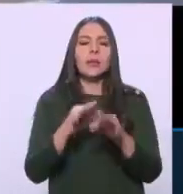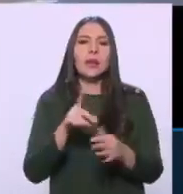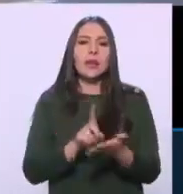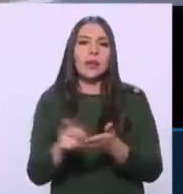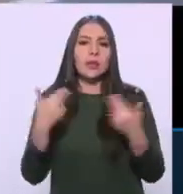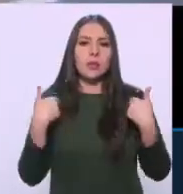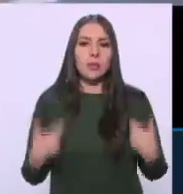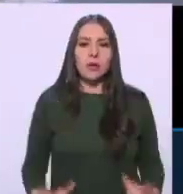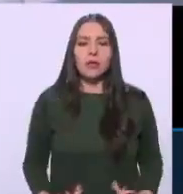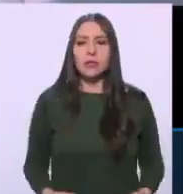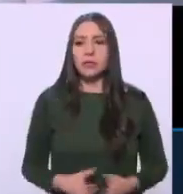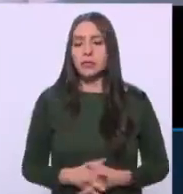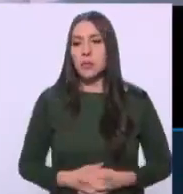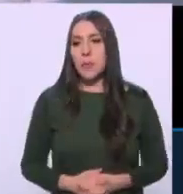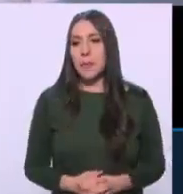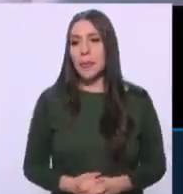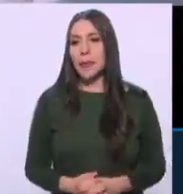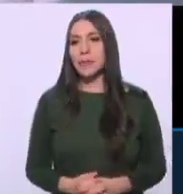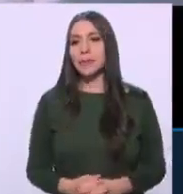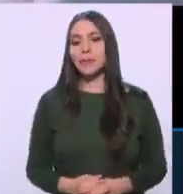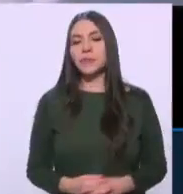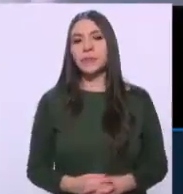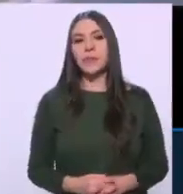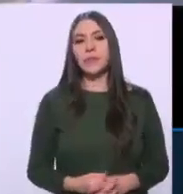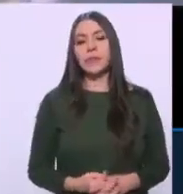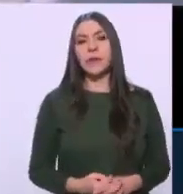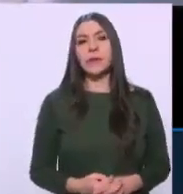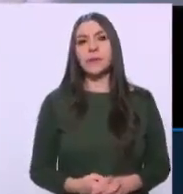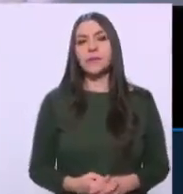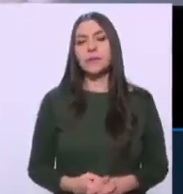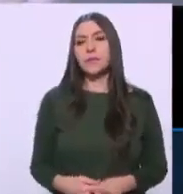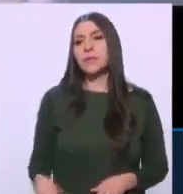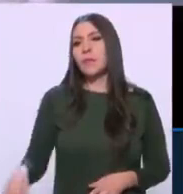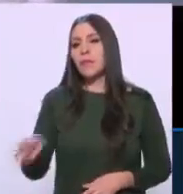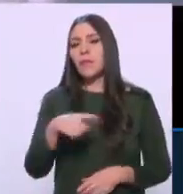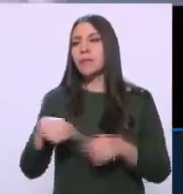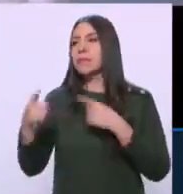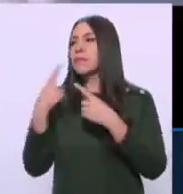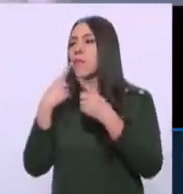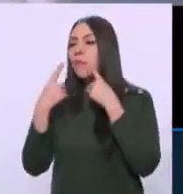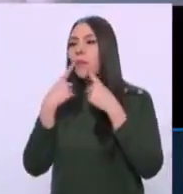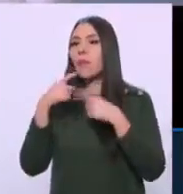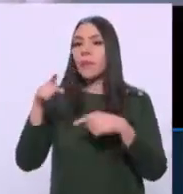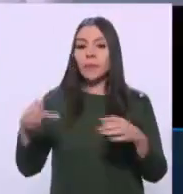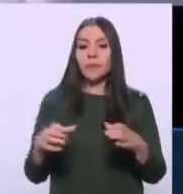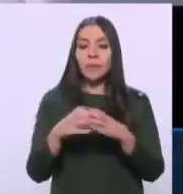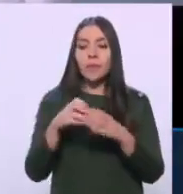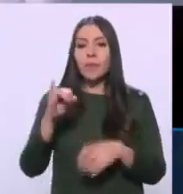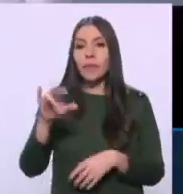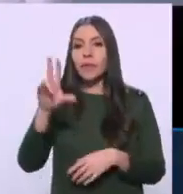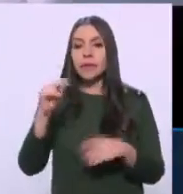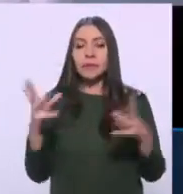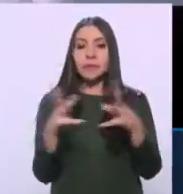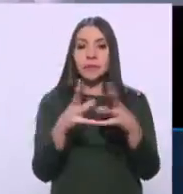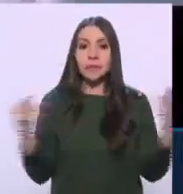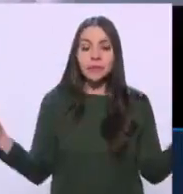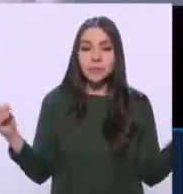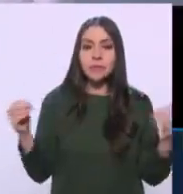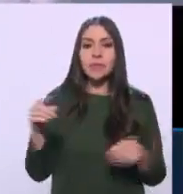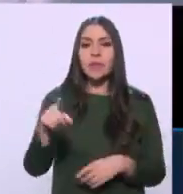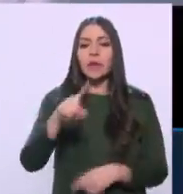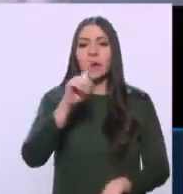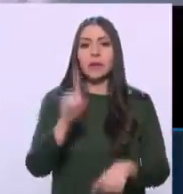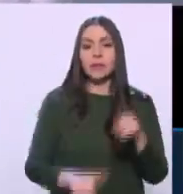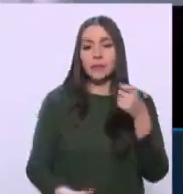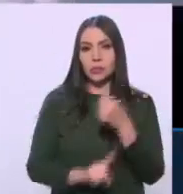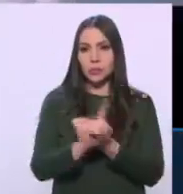Claro, o sea, parte del debate, digamos, es si la desaparición del mecanismo resuelve en sí mismo el problema. Ahora, habría que